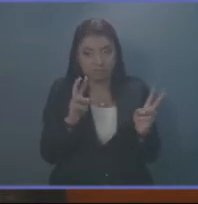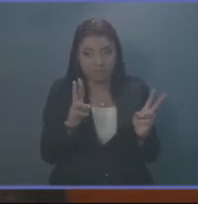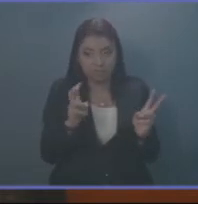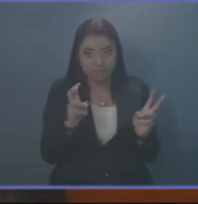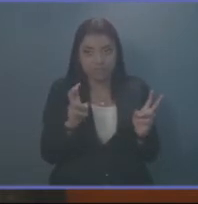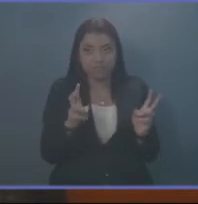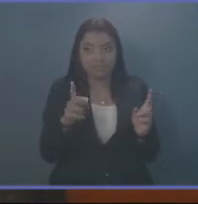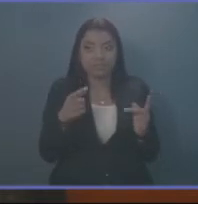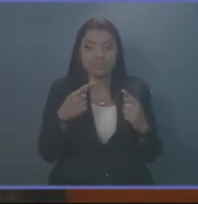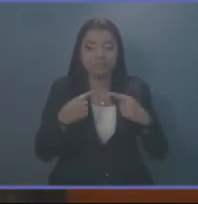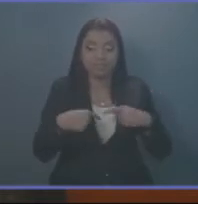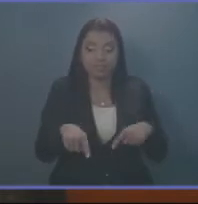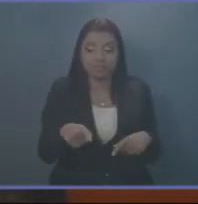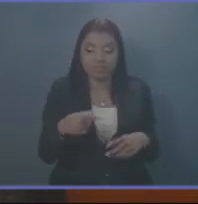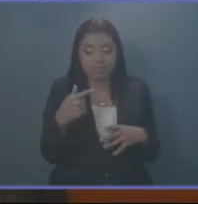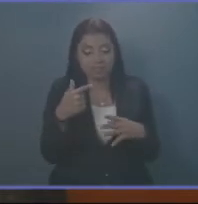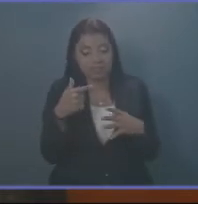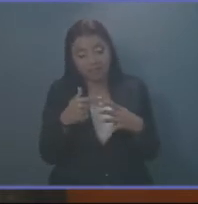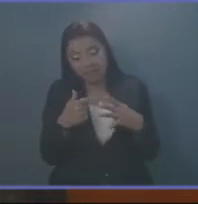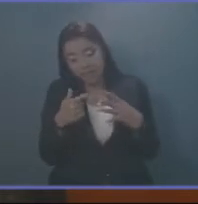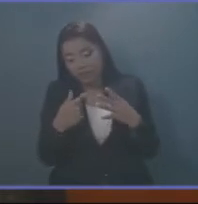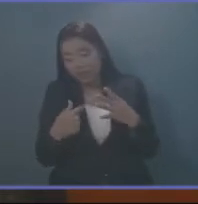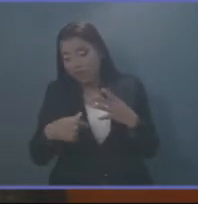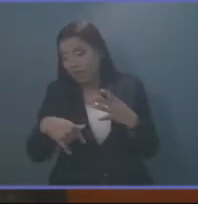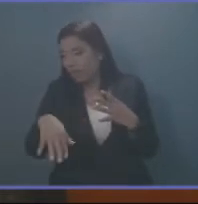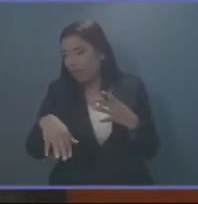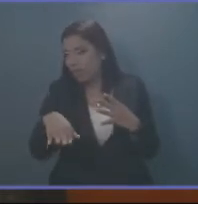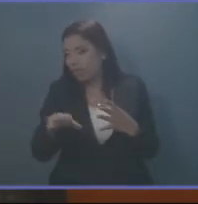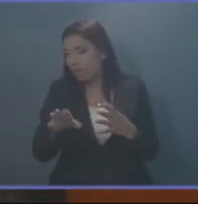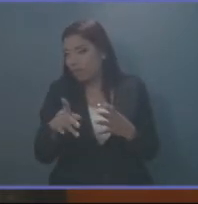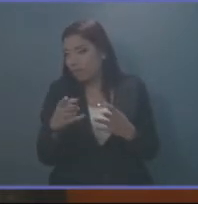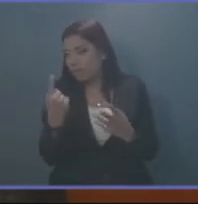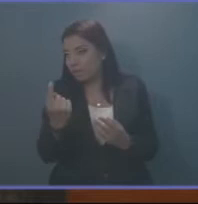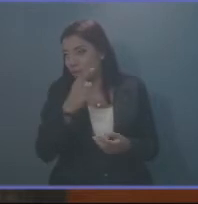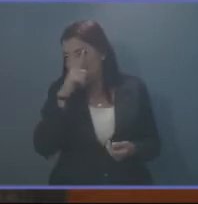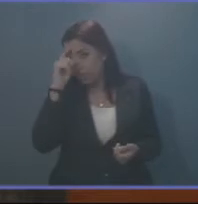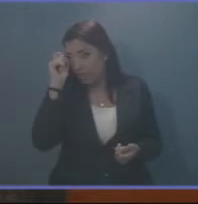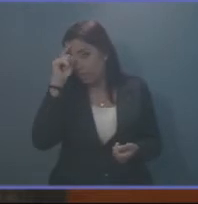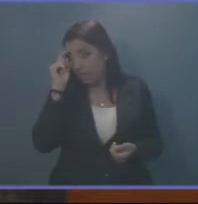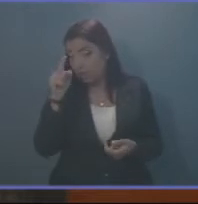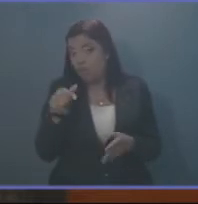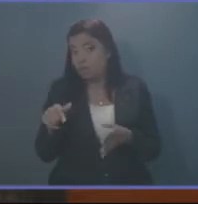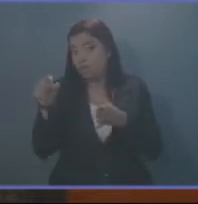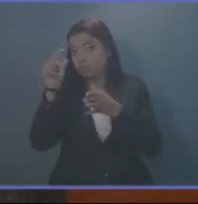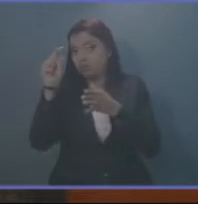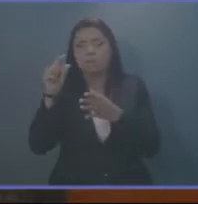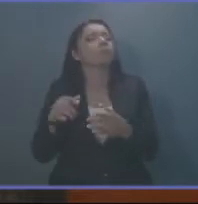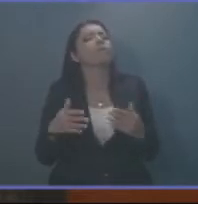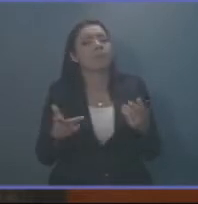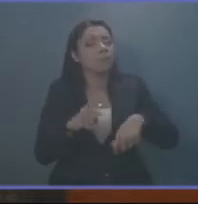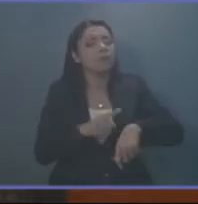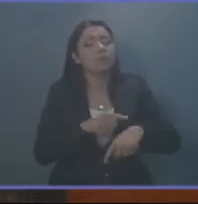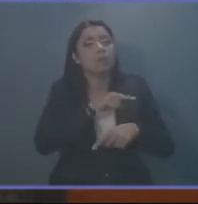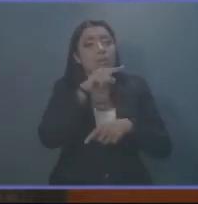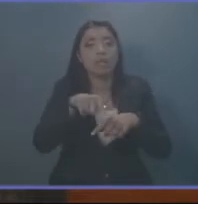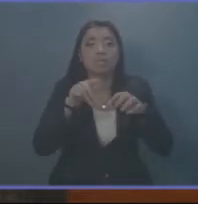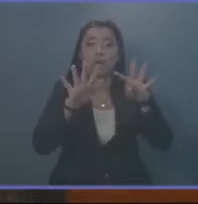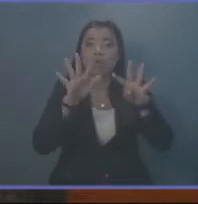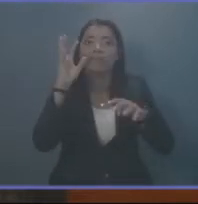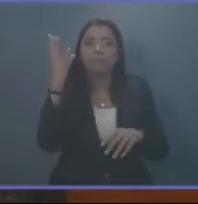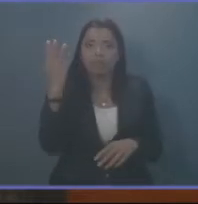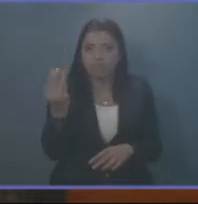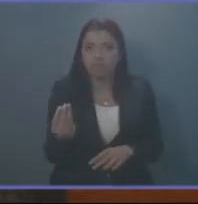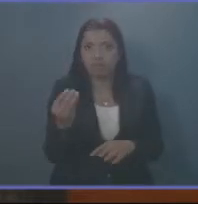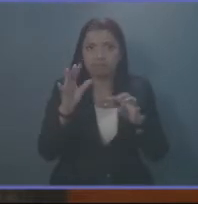de la continuidad de las referidas, de las personas que están trabajando en esa institución por un plazo de hasta 90 días. Yo creo